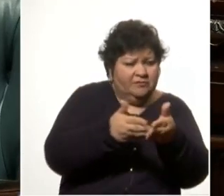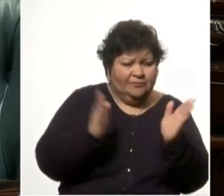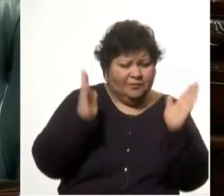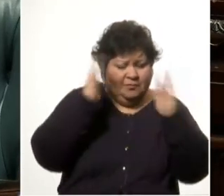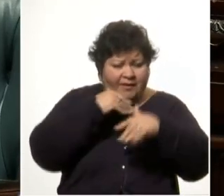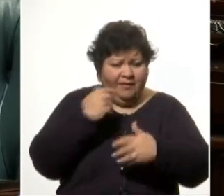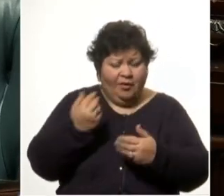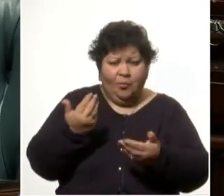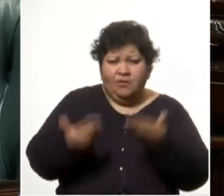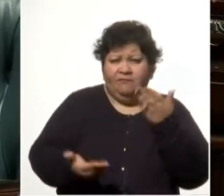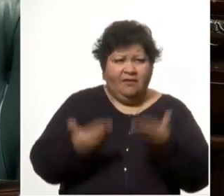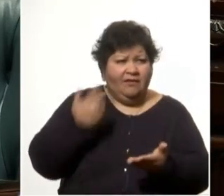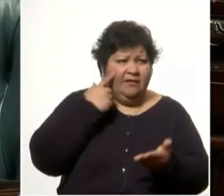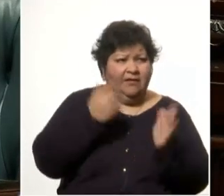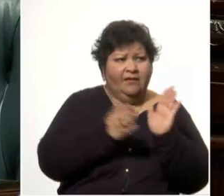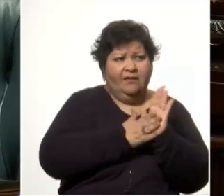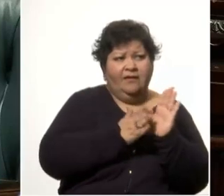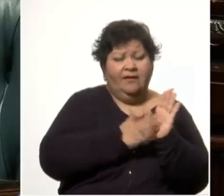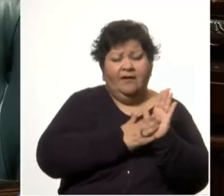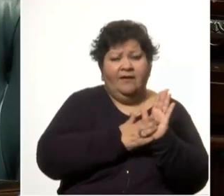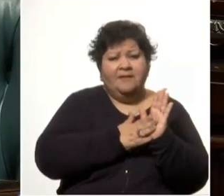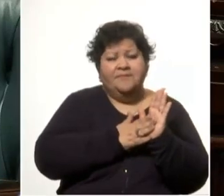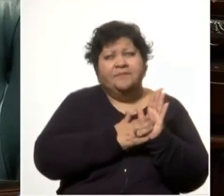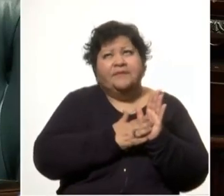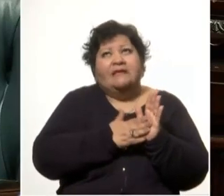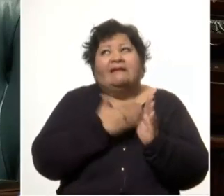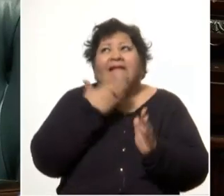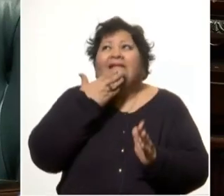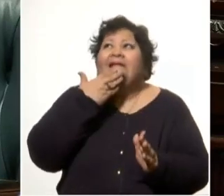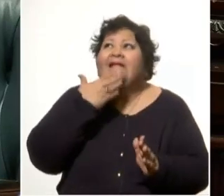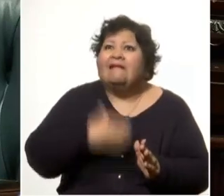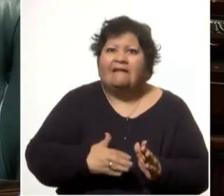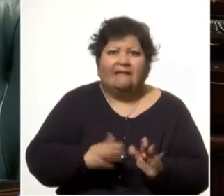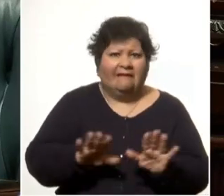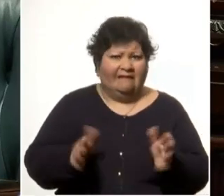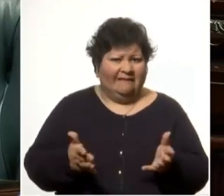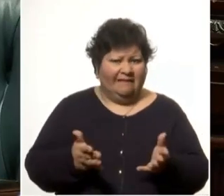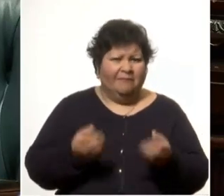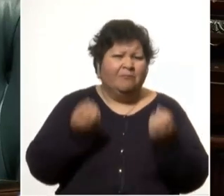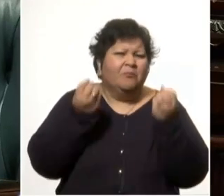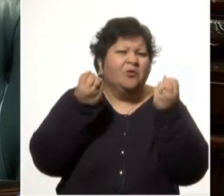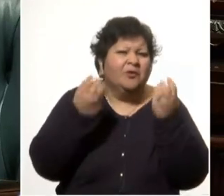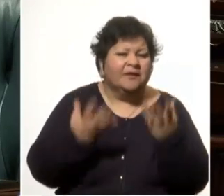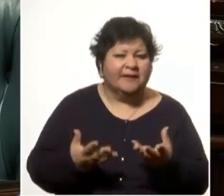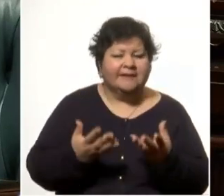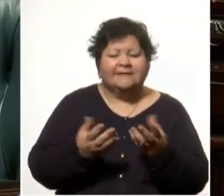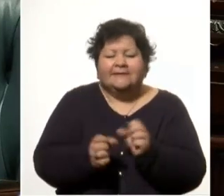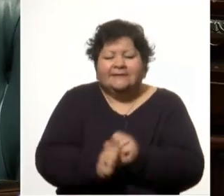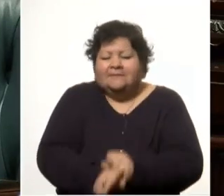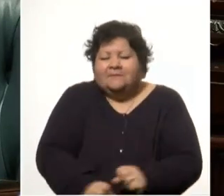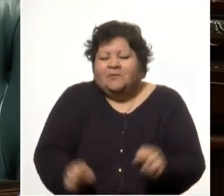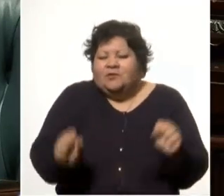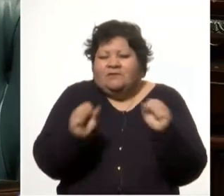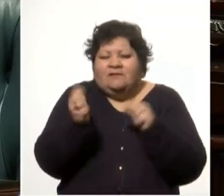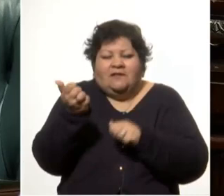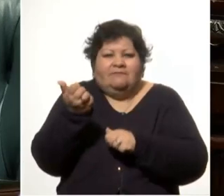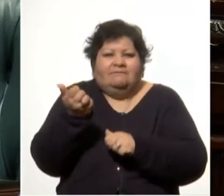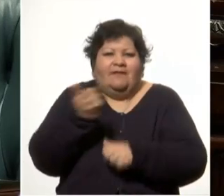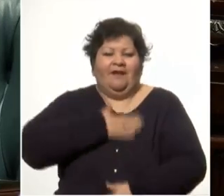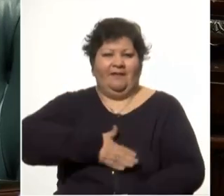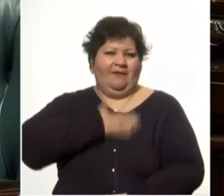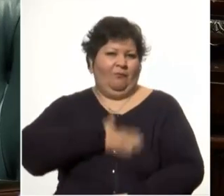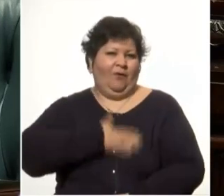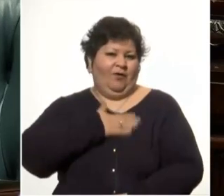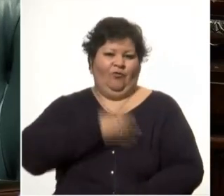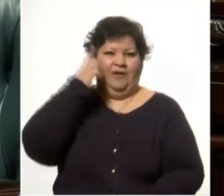injustificado. Tratar al menos de entender, porque sería imposible compartir una decisión